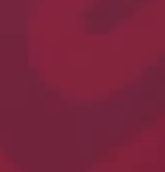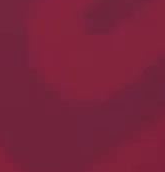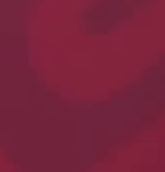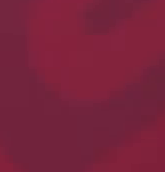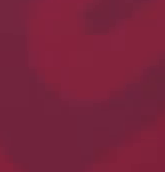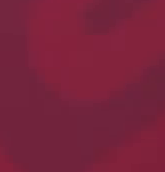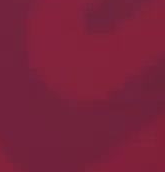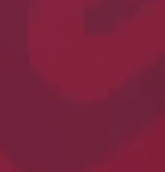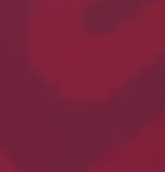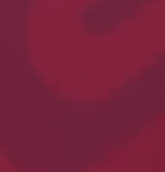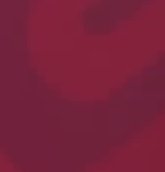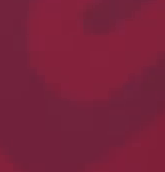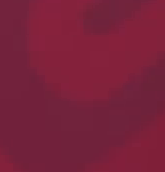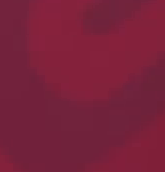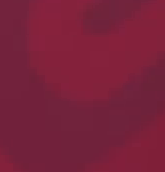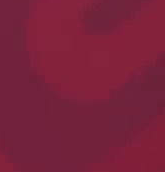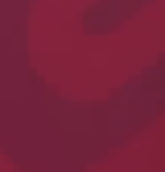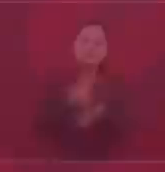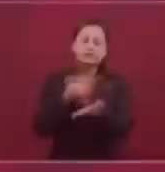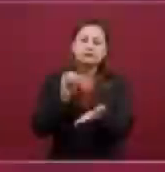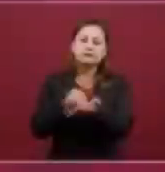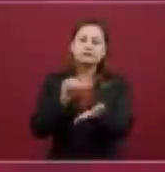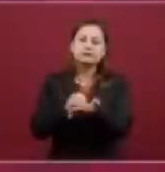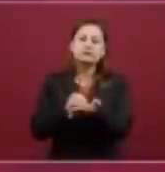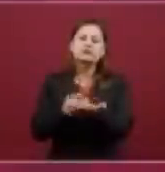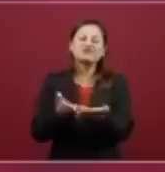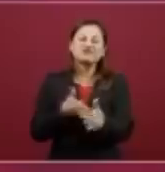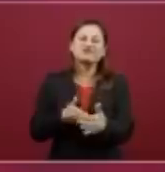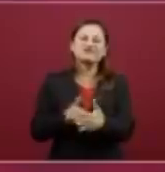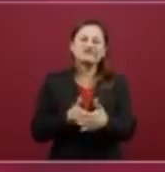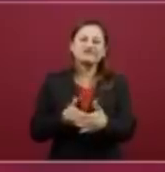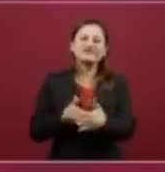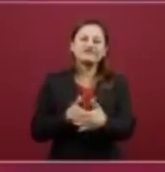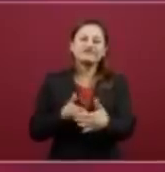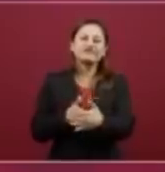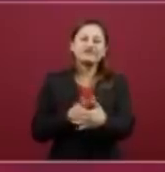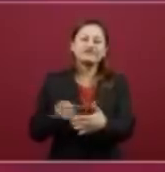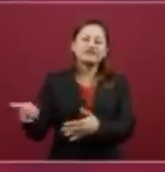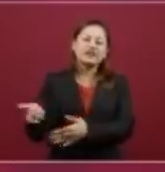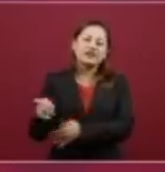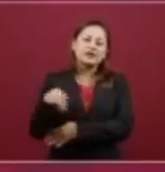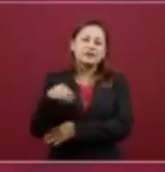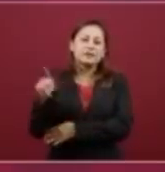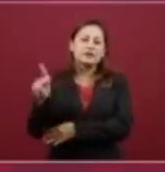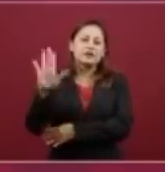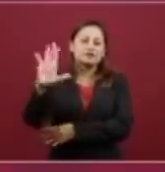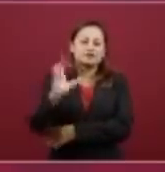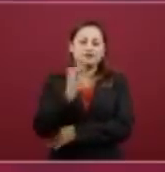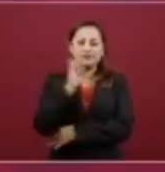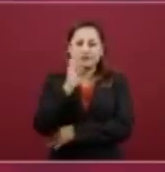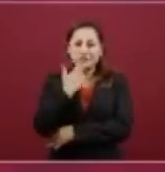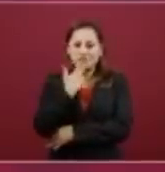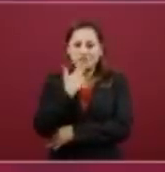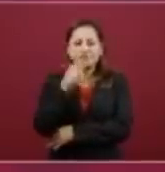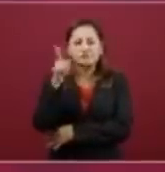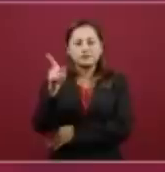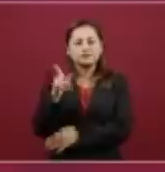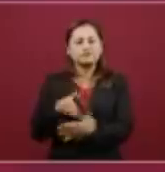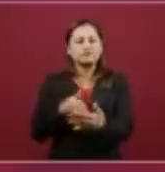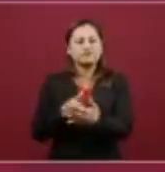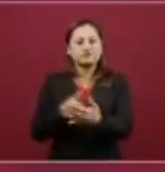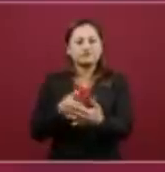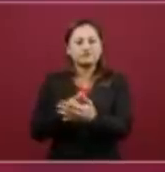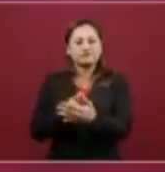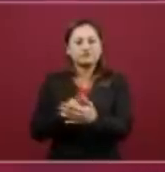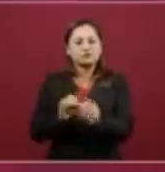investigación. Ahí hay limitaciones por parte de la actividad de la Fiscalía en el estado de Chihuahua. Por supuesto que debe haber